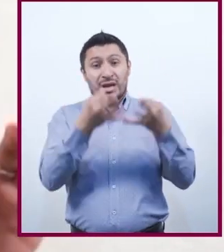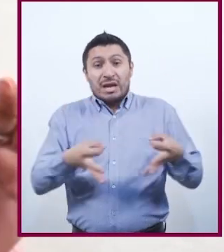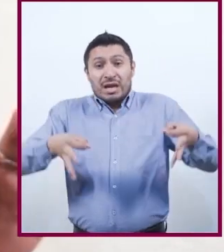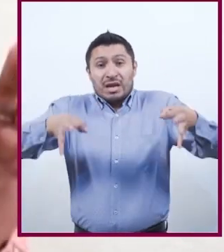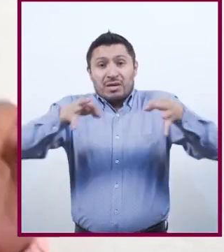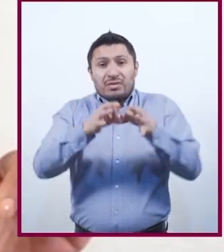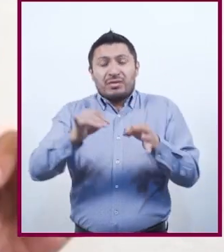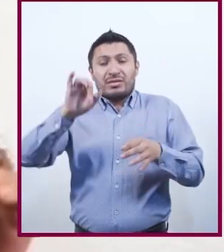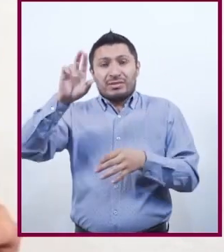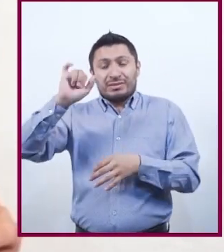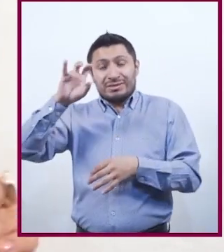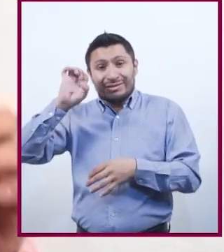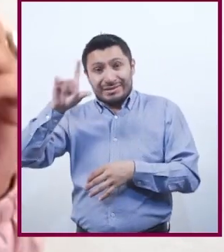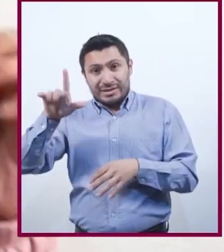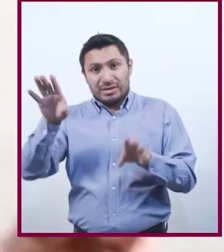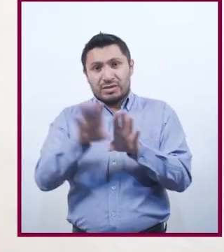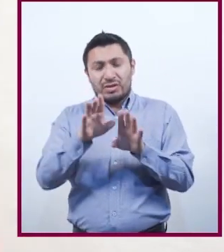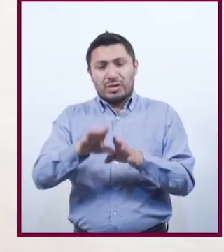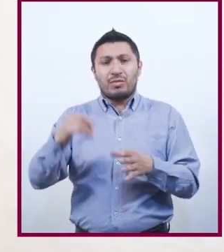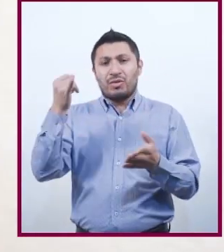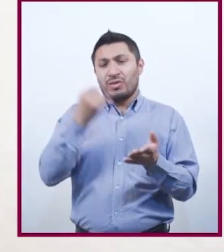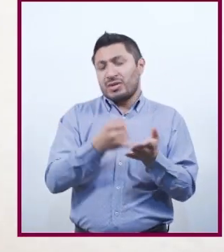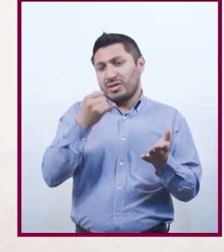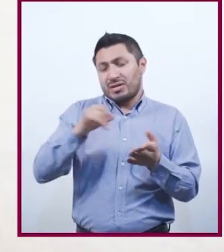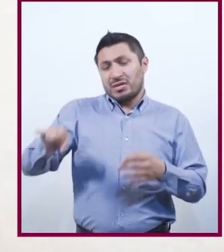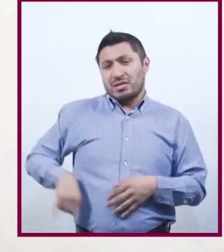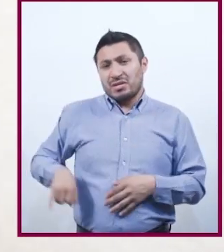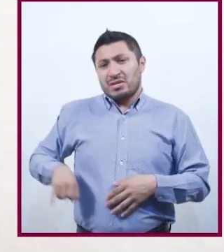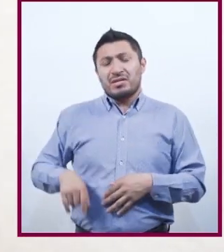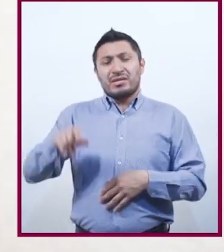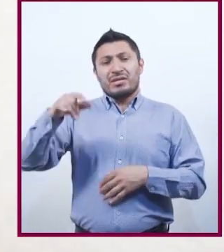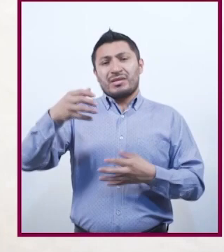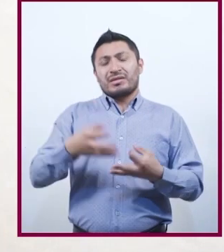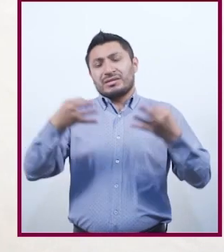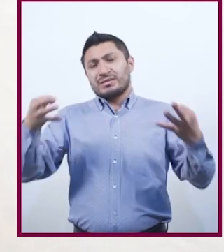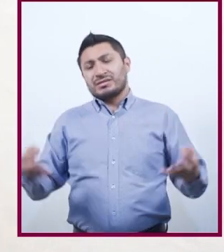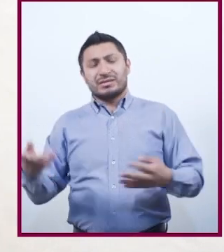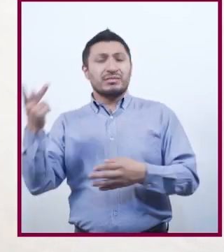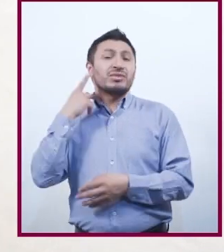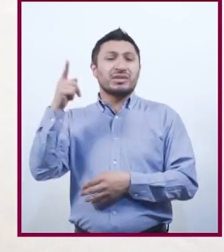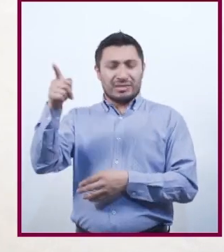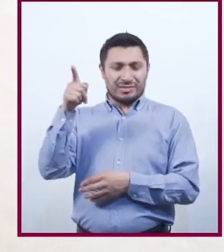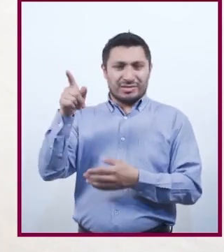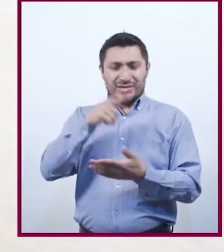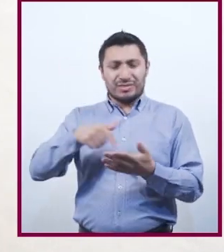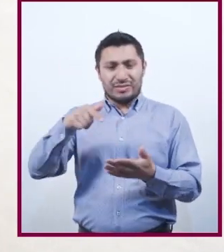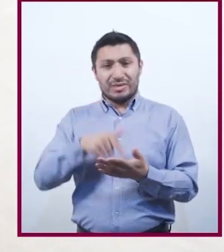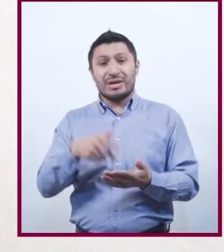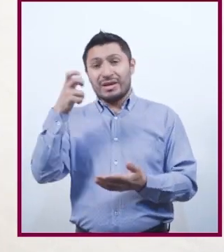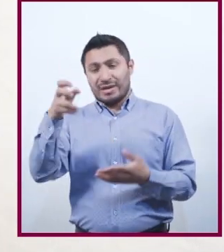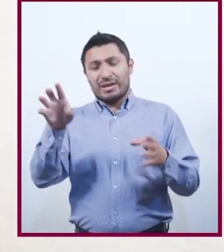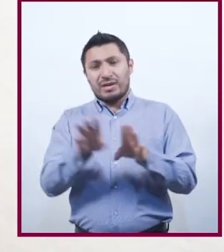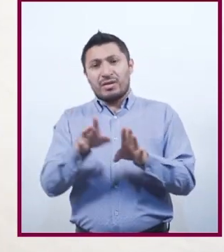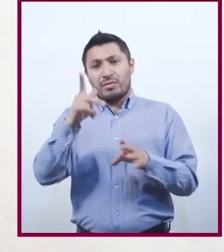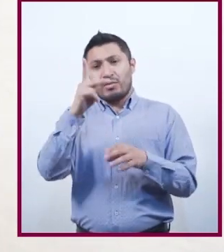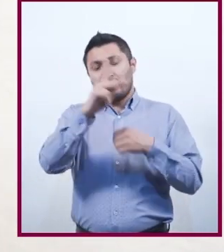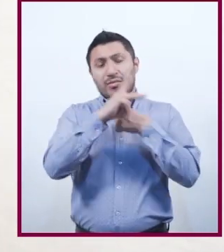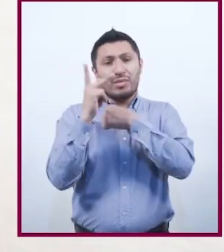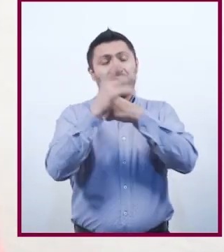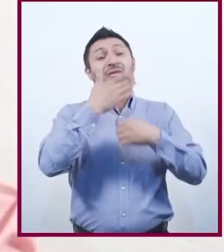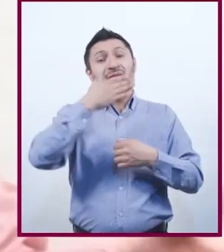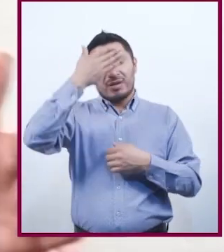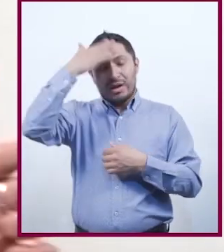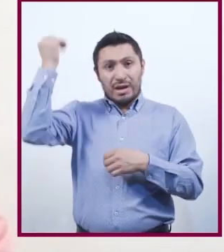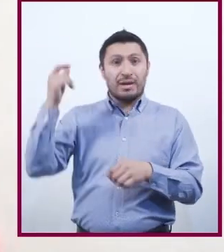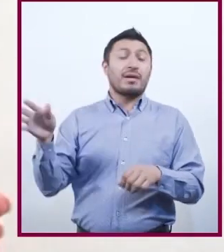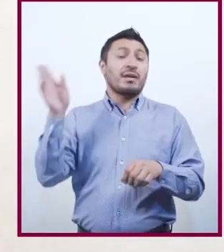ha sido un importante aliado de Israel como parte de los intereses geopolíticos en Medio Oriente. Esta situación provocó que los países